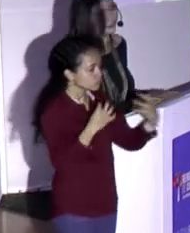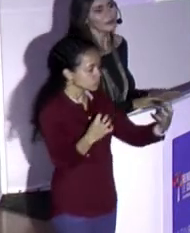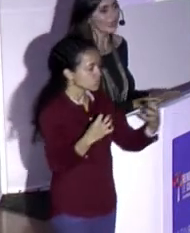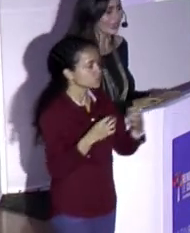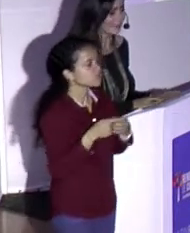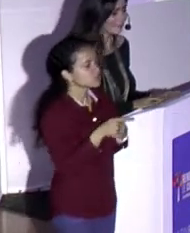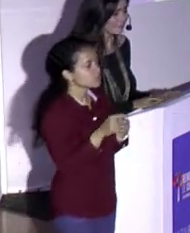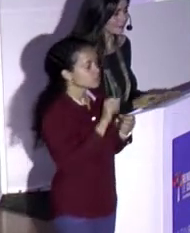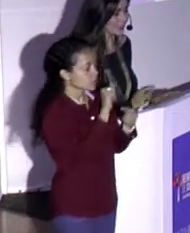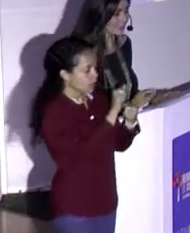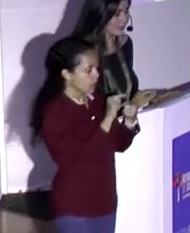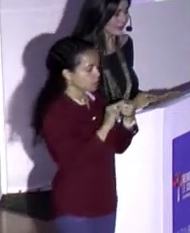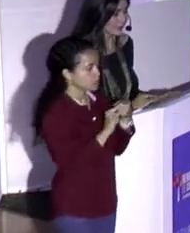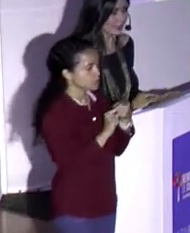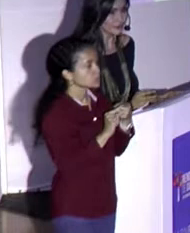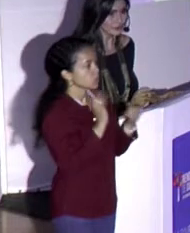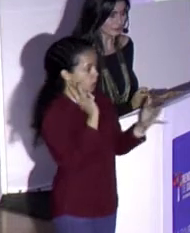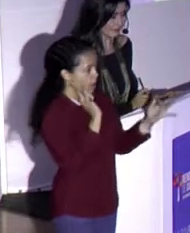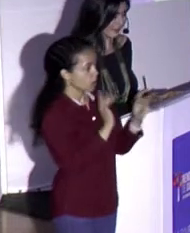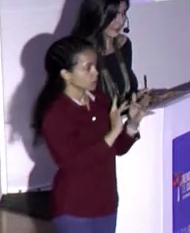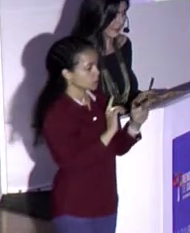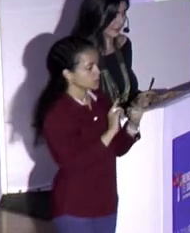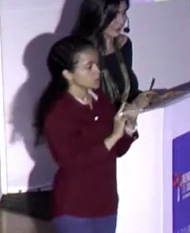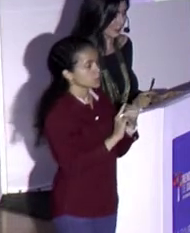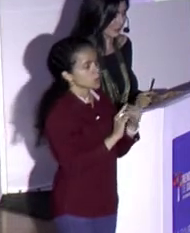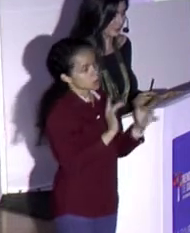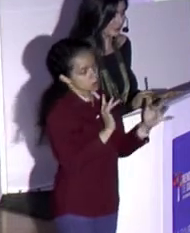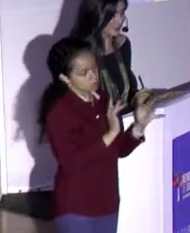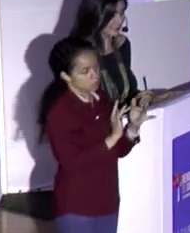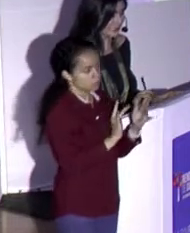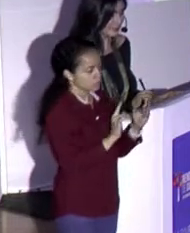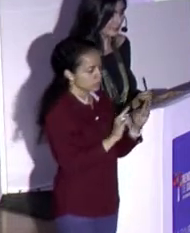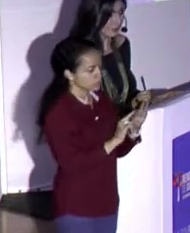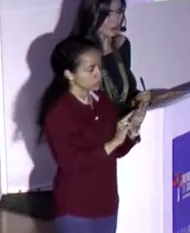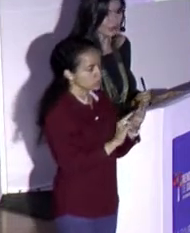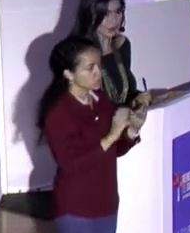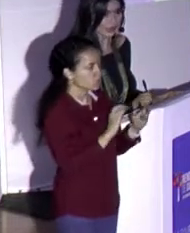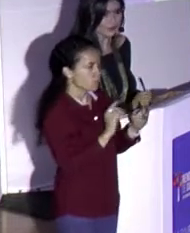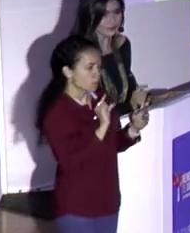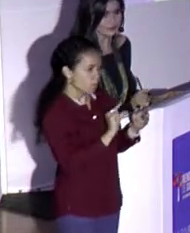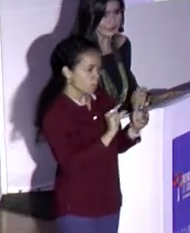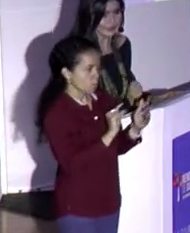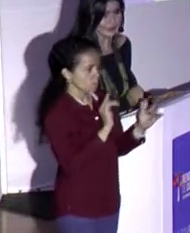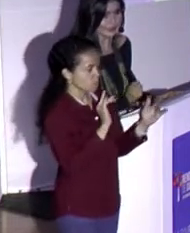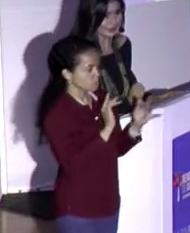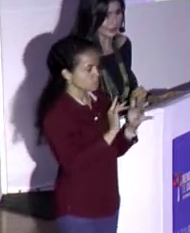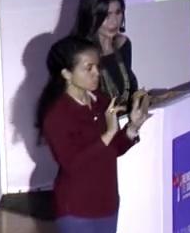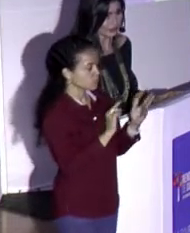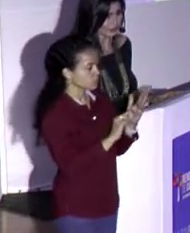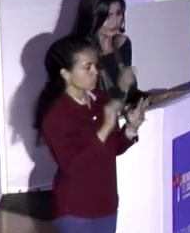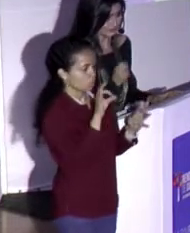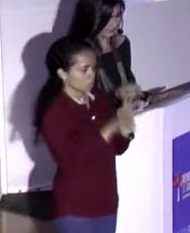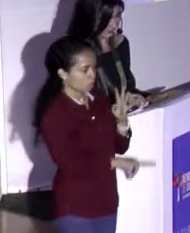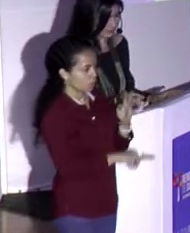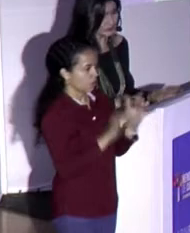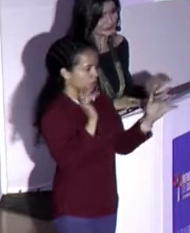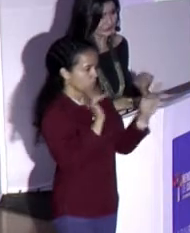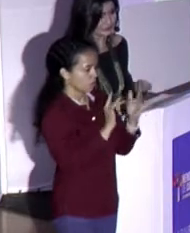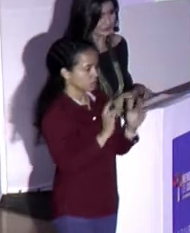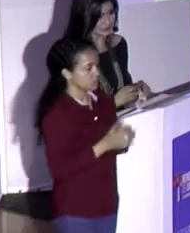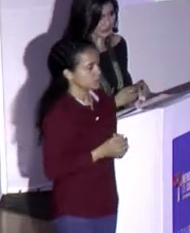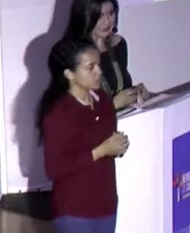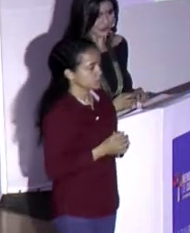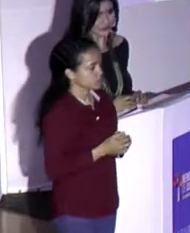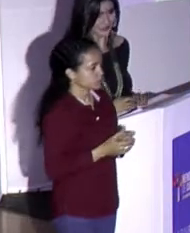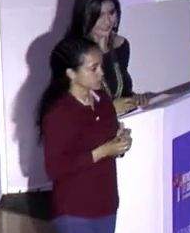audiencia fueron A. Muy adecuados, B. Adecuados, C. Poco adecuados, D. Nada adecuados. Vamos a utilizar